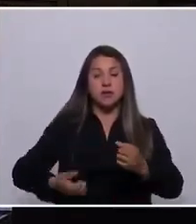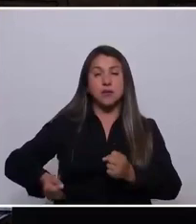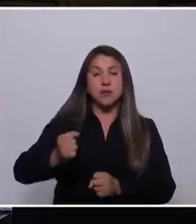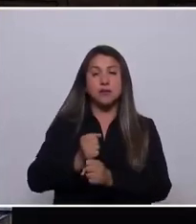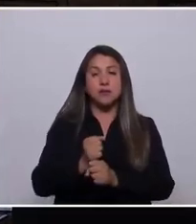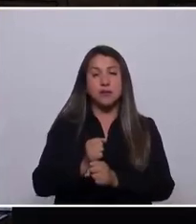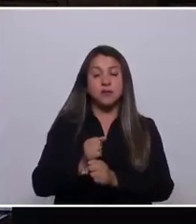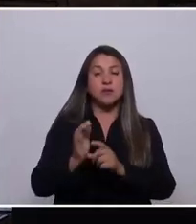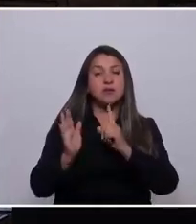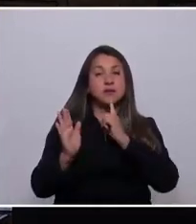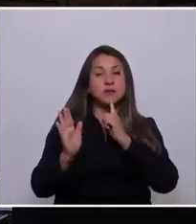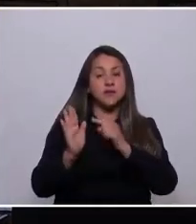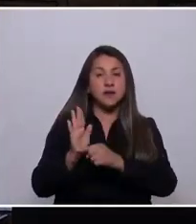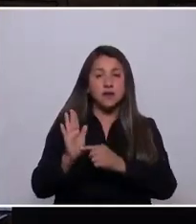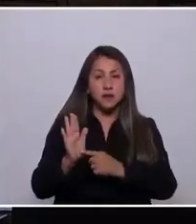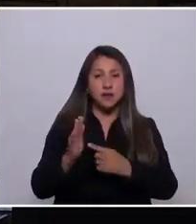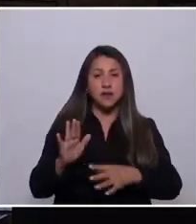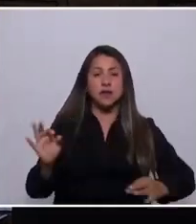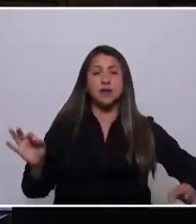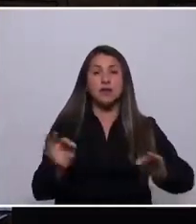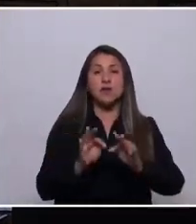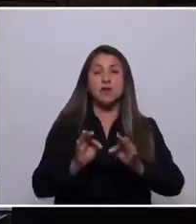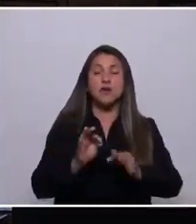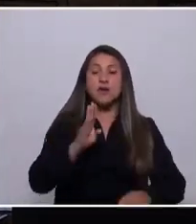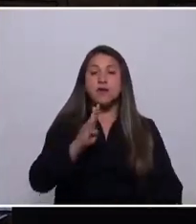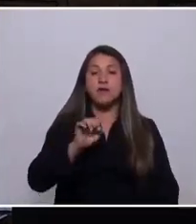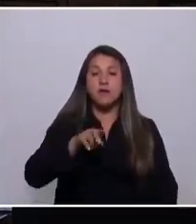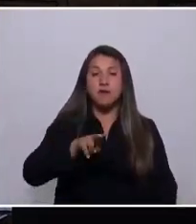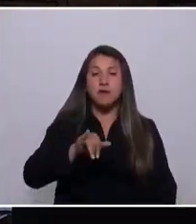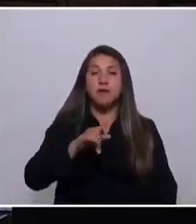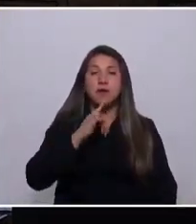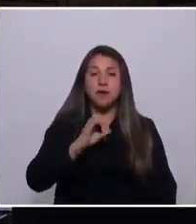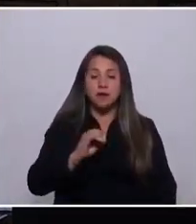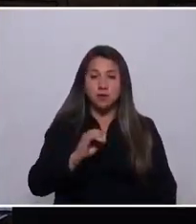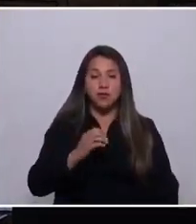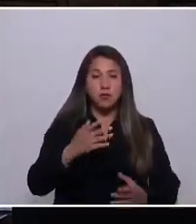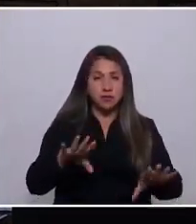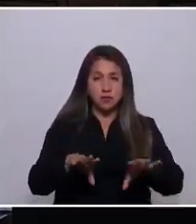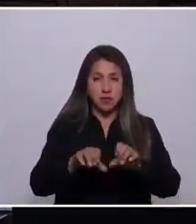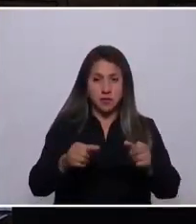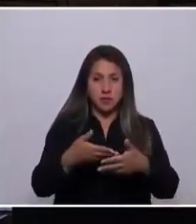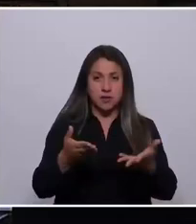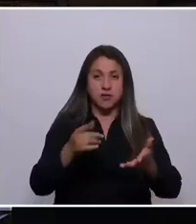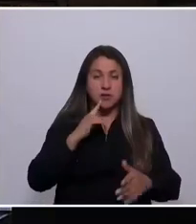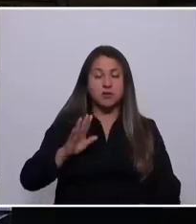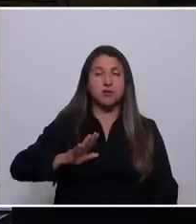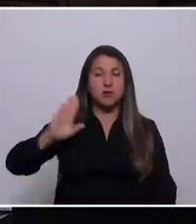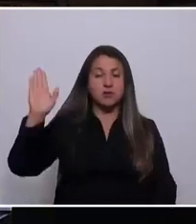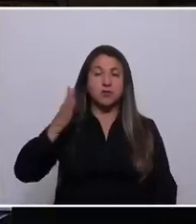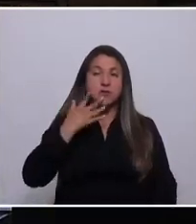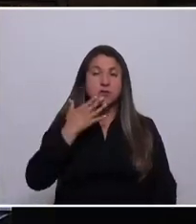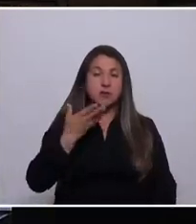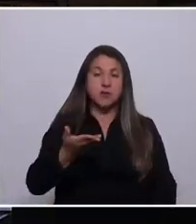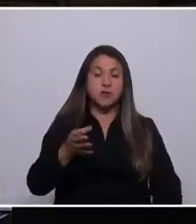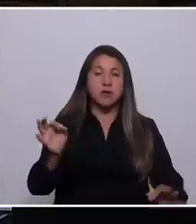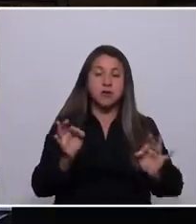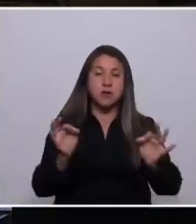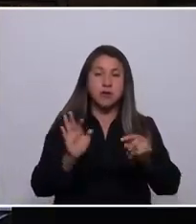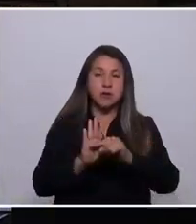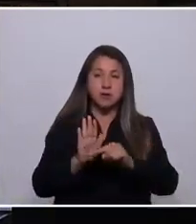D. Ha sido formulada por el señor Benito Baranda y otros autores y autoras. Se ofrece la palabra respecto de la indicación